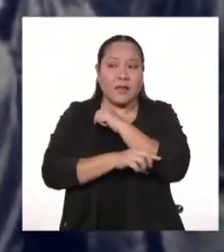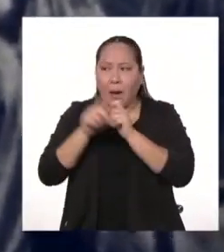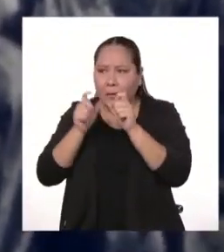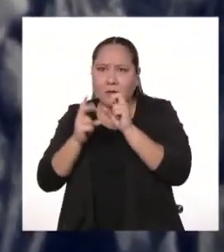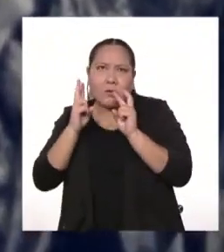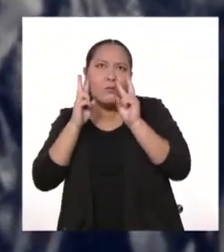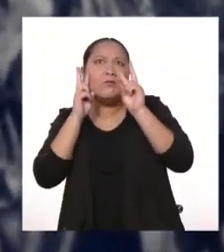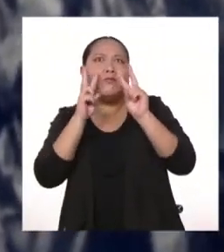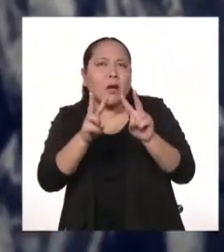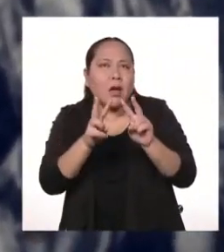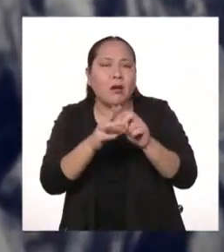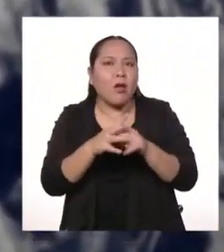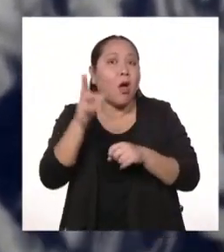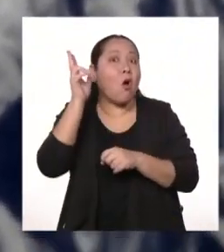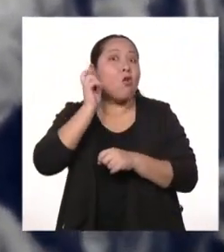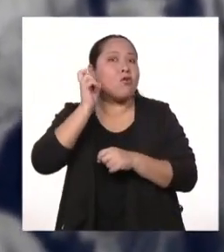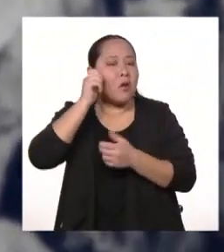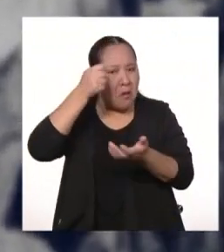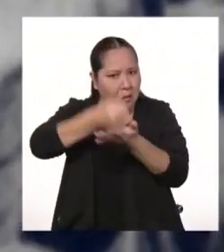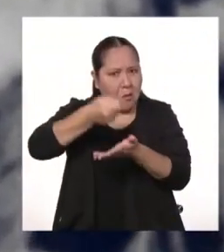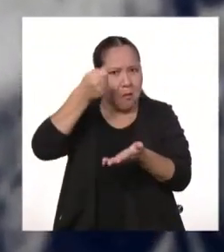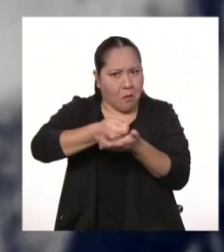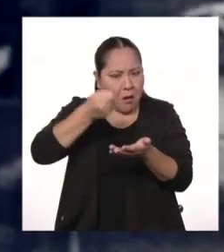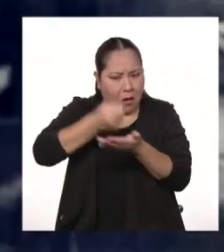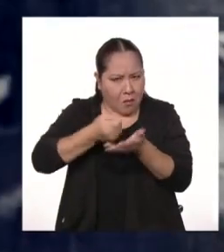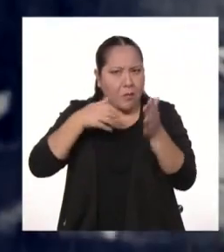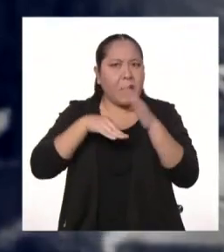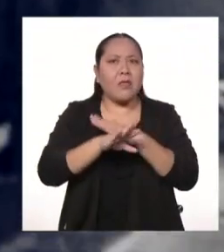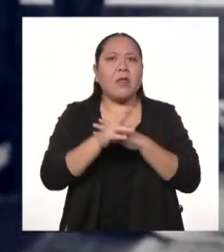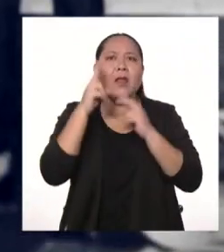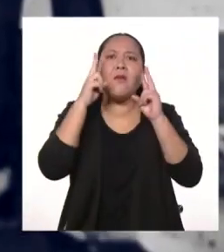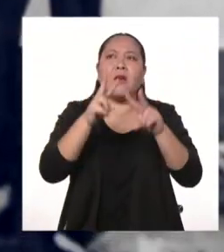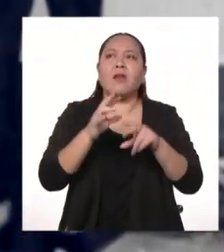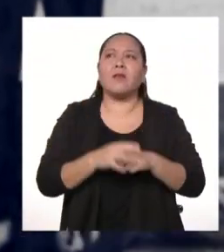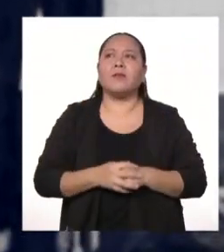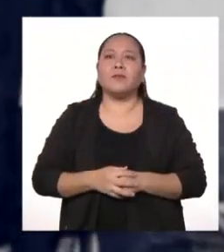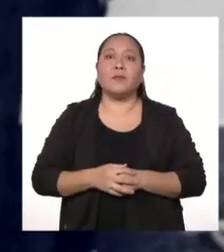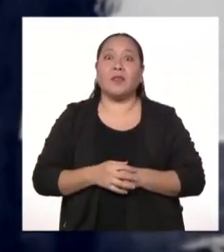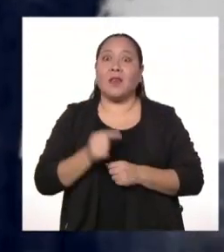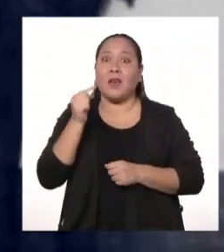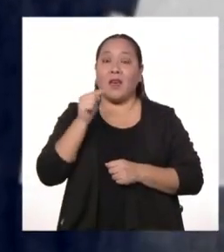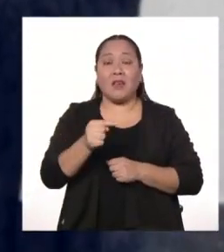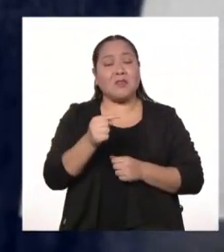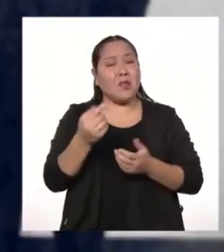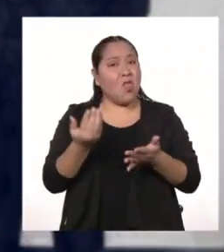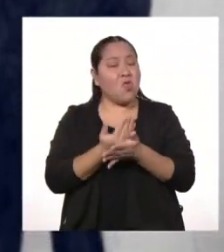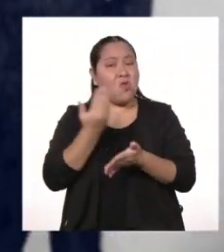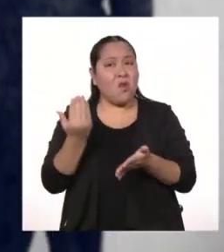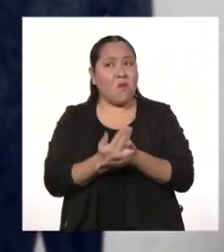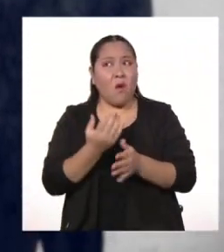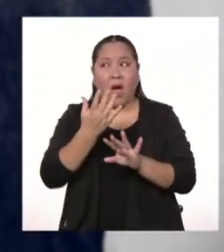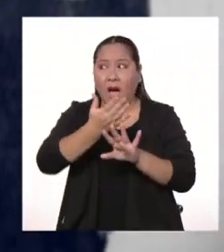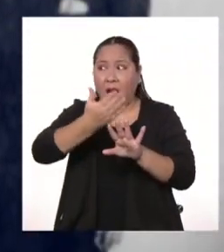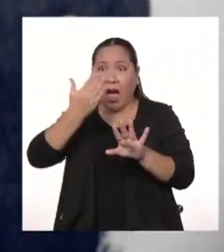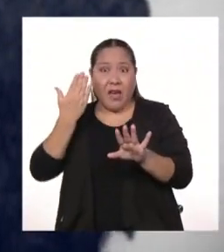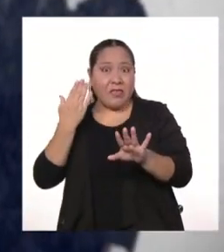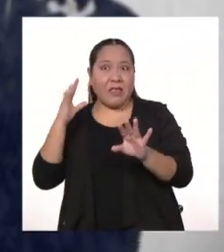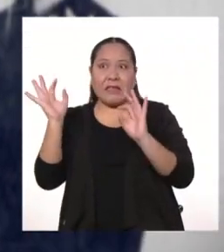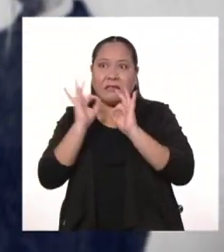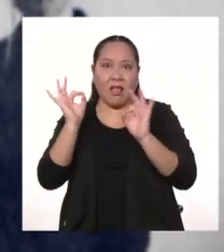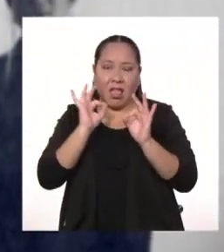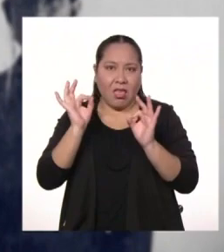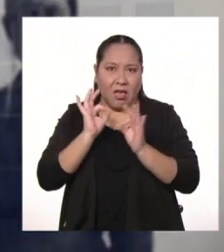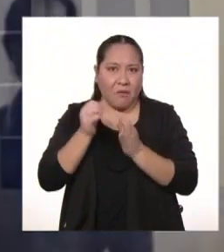escucharlo y paga su entrada para hacerlo. Esto era algo novedoso, nunca antes de él había